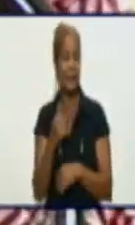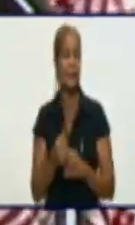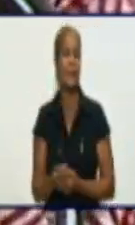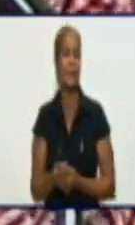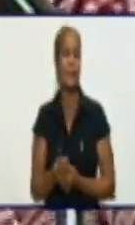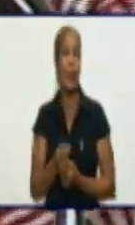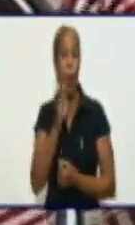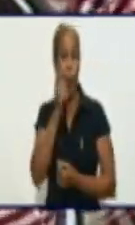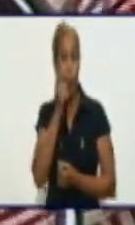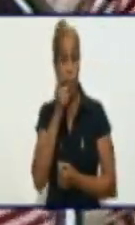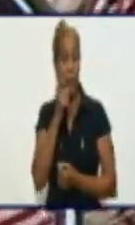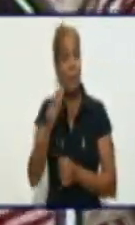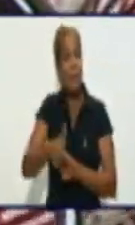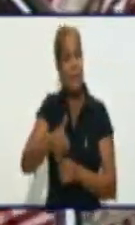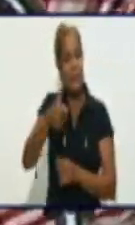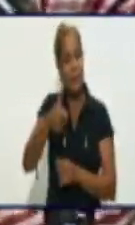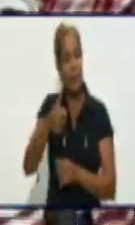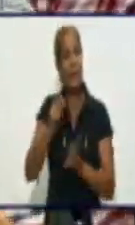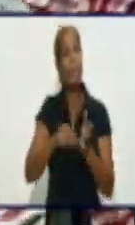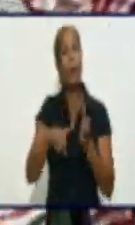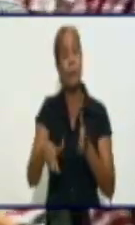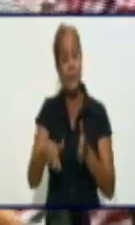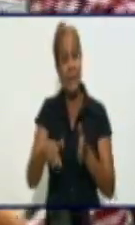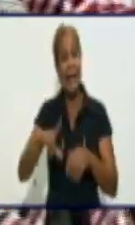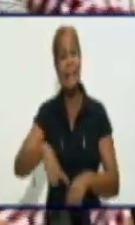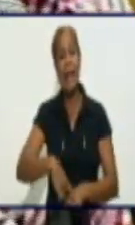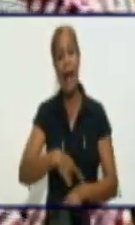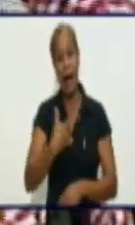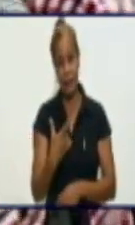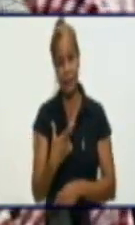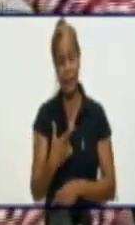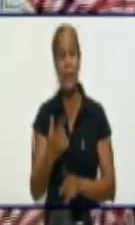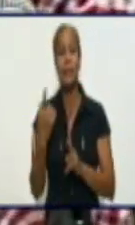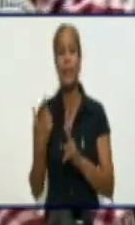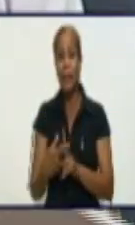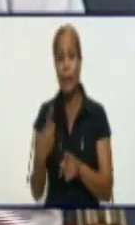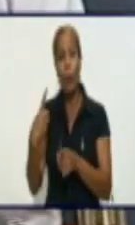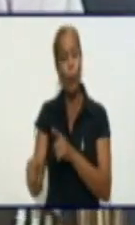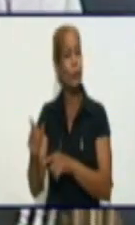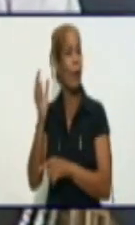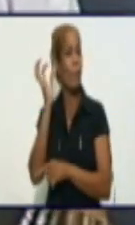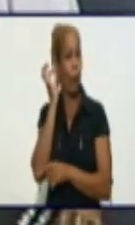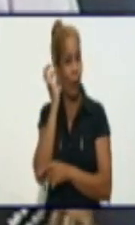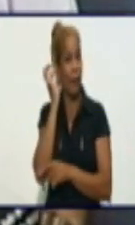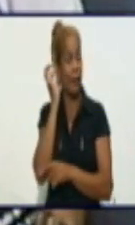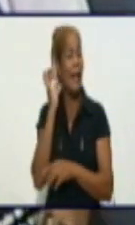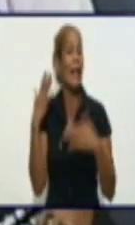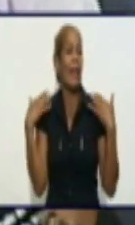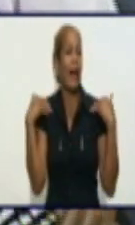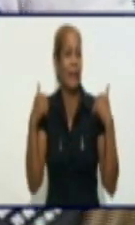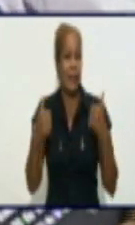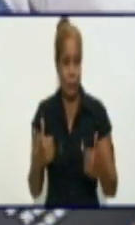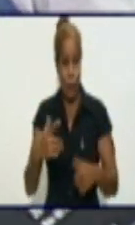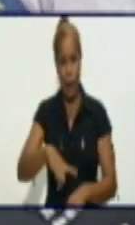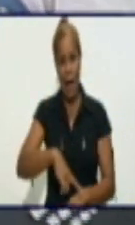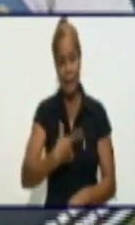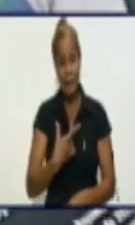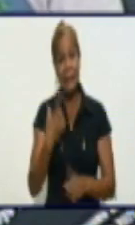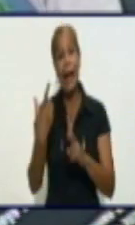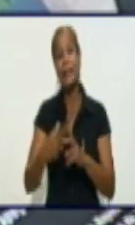Que es el presidente provincial del Consejo de Artes Escénicas. Y Yamis Lady Reyes. Que es la directora artística y